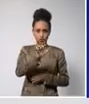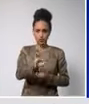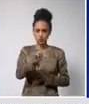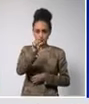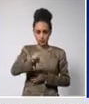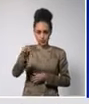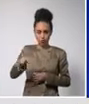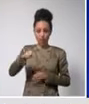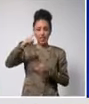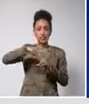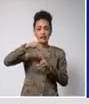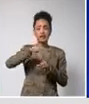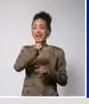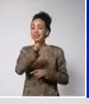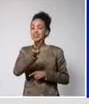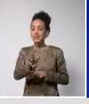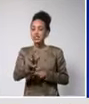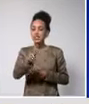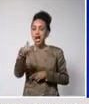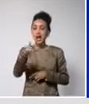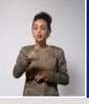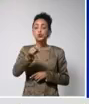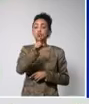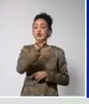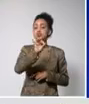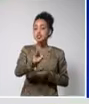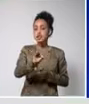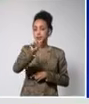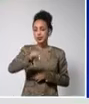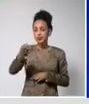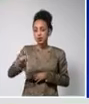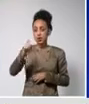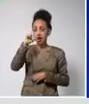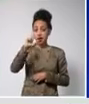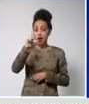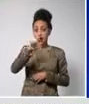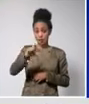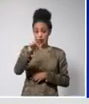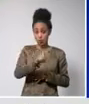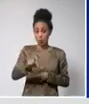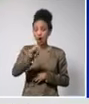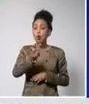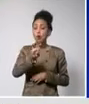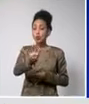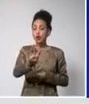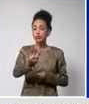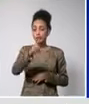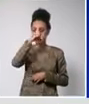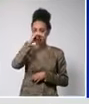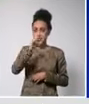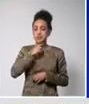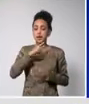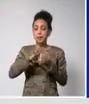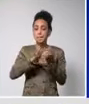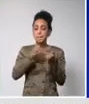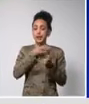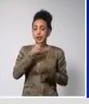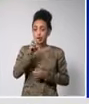Trinidad 13, Jatibonico 7, Cabaiguán 4, La Sierpe 2 y Tahuasco